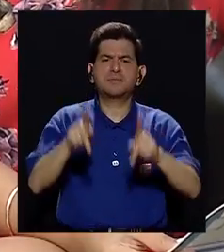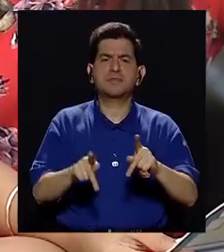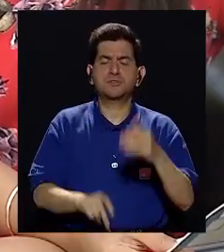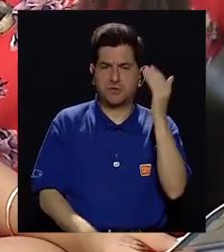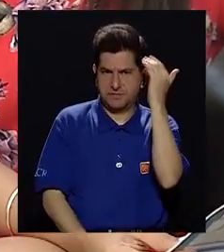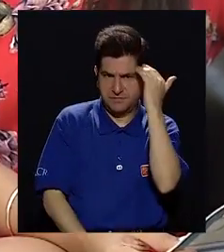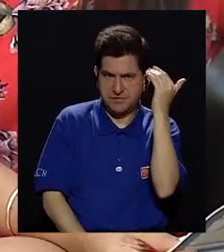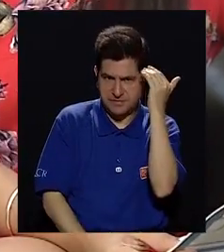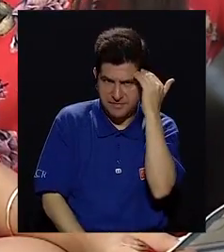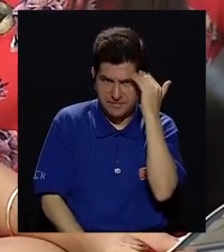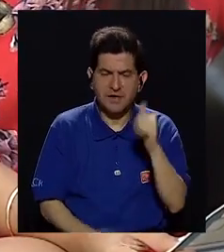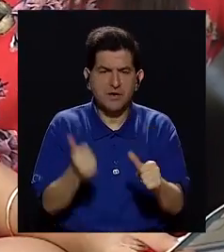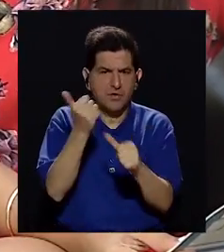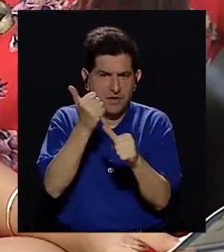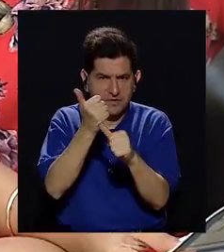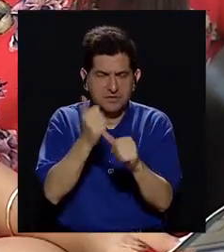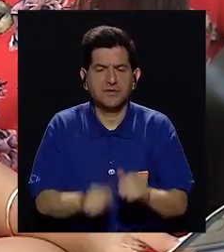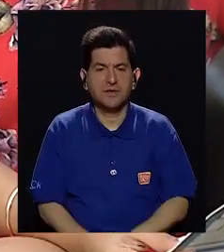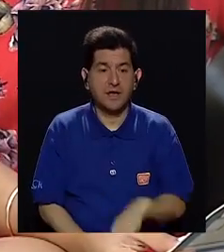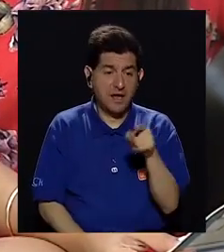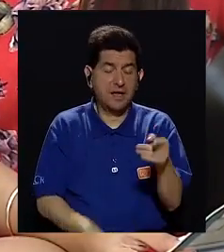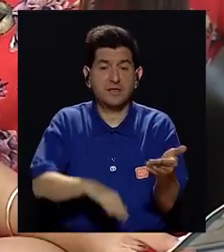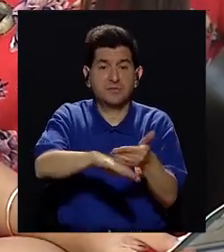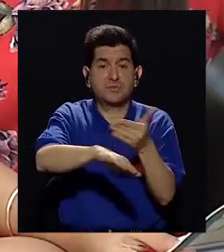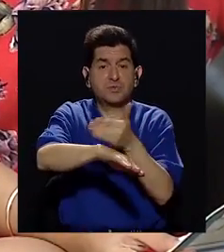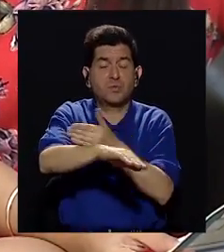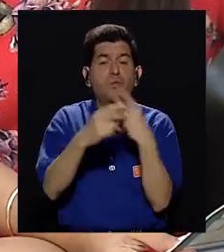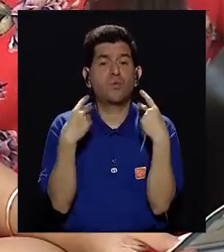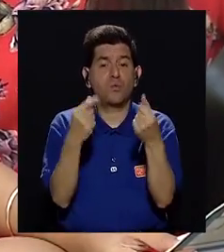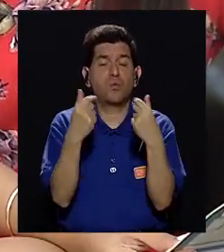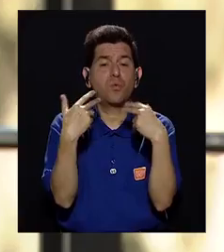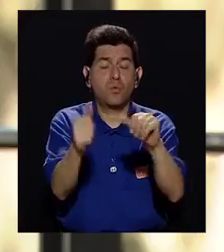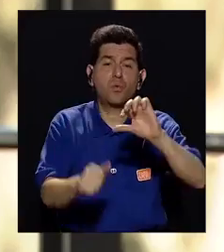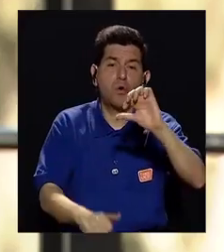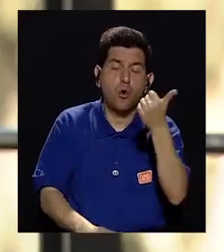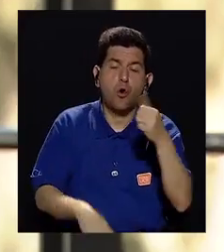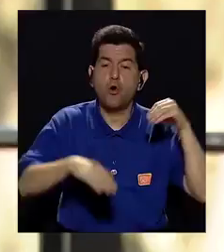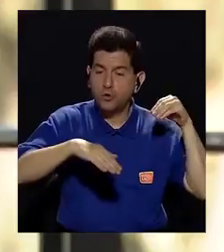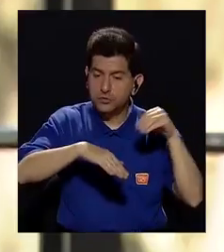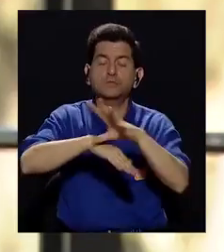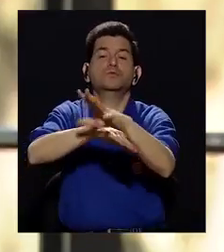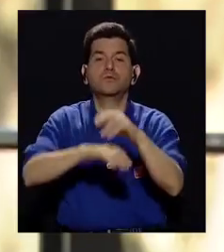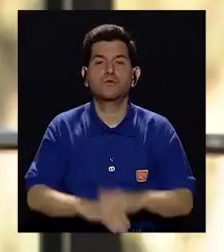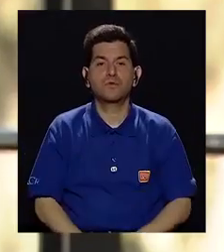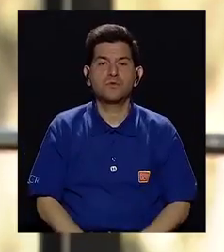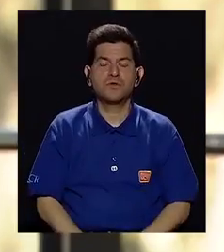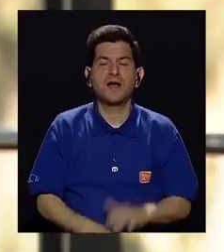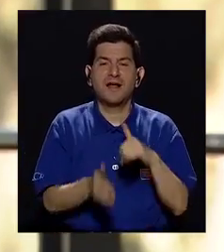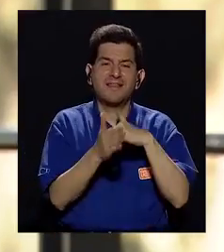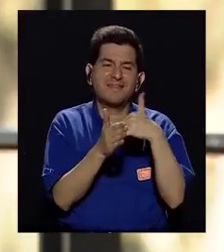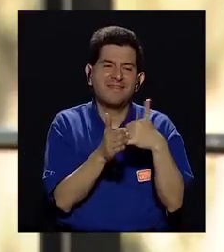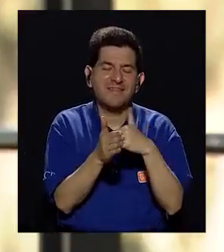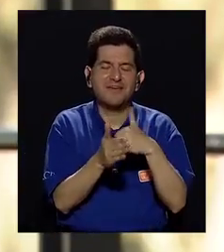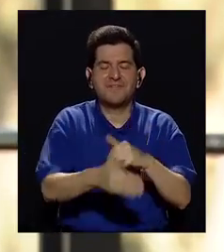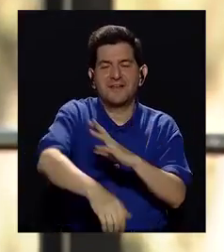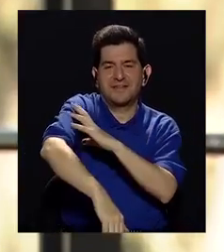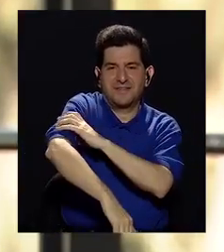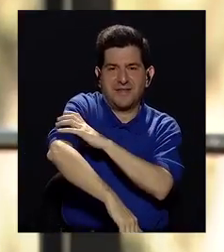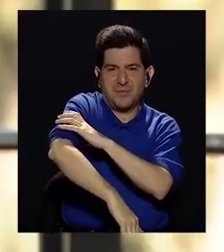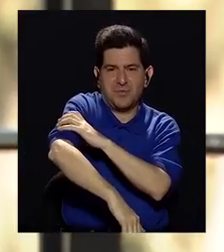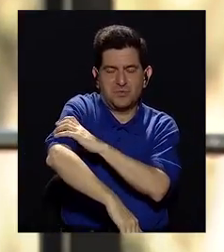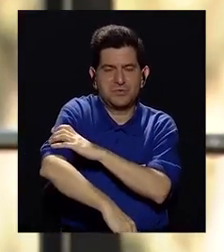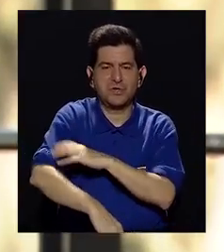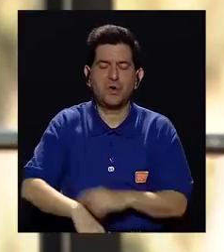porque eso, digamos, avanza mucho más rápido el desgaste. Y la otra cosa que influye mucho es la debilidad de los